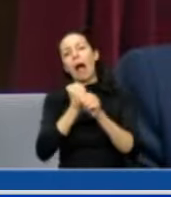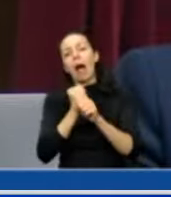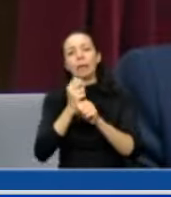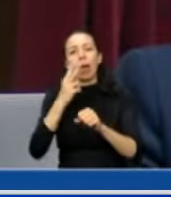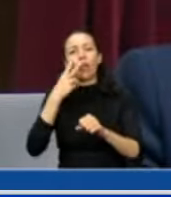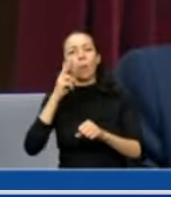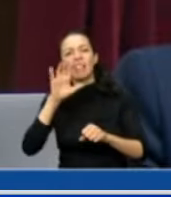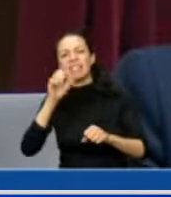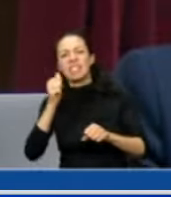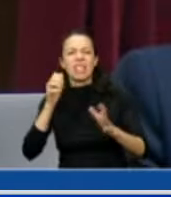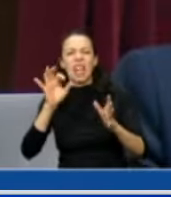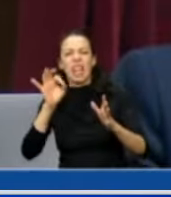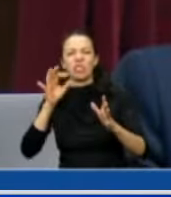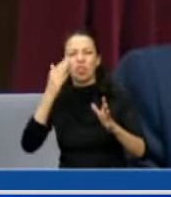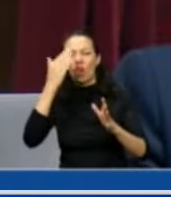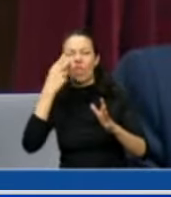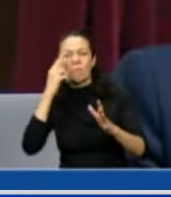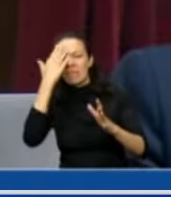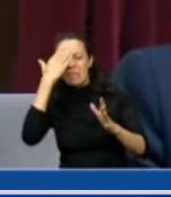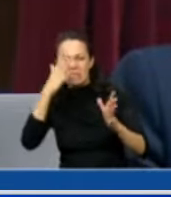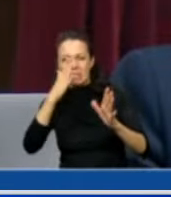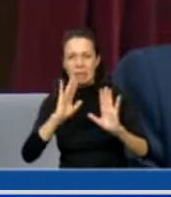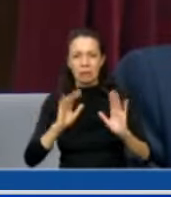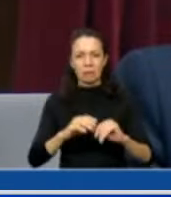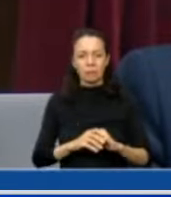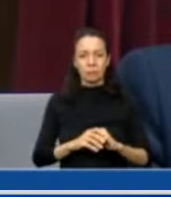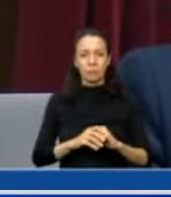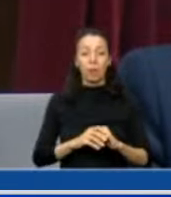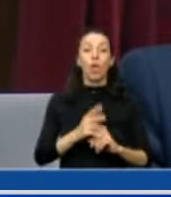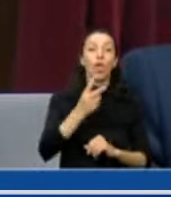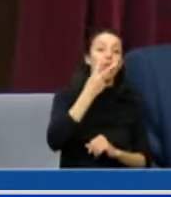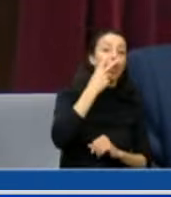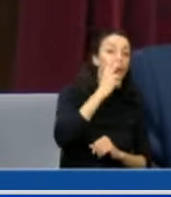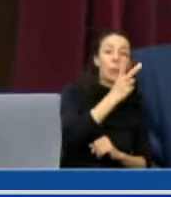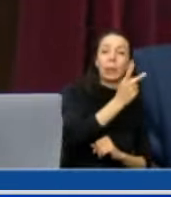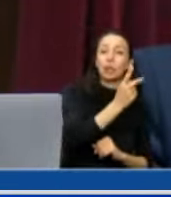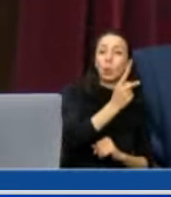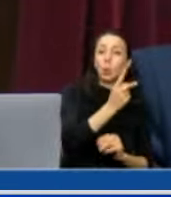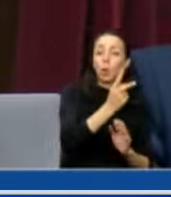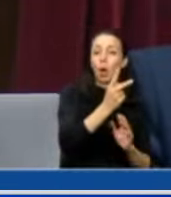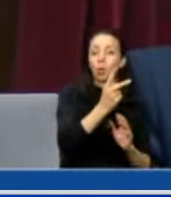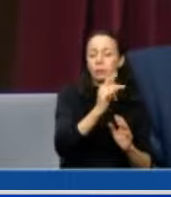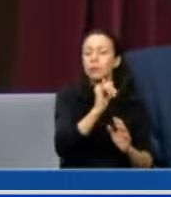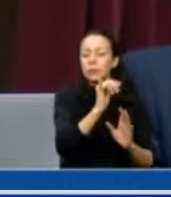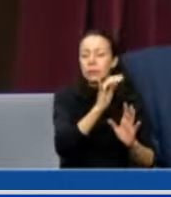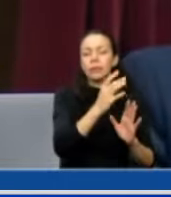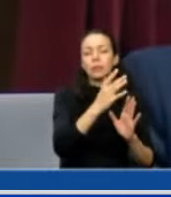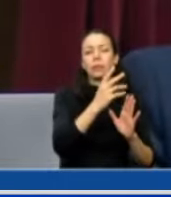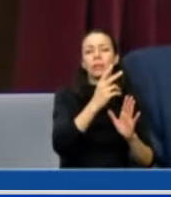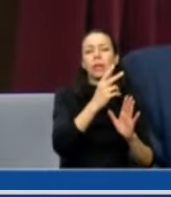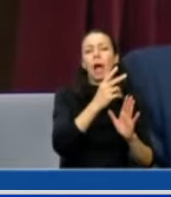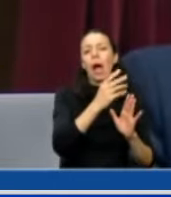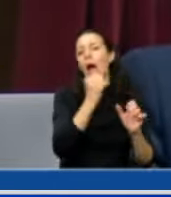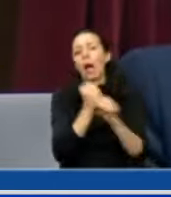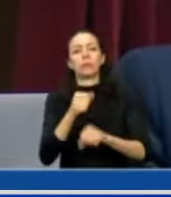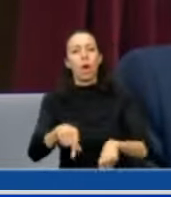Alemania lleva Roxin y Jacob, que son dos grandes autores, fueron mis profesores en la facultad, gracias a Dios tuve un posgrado con